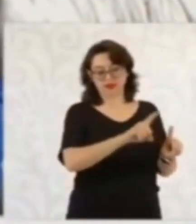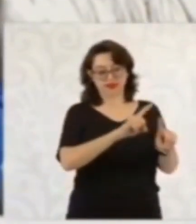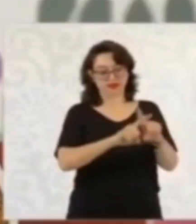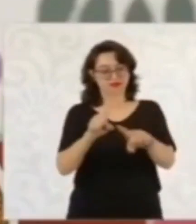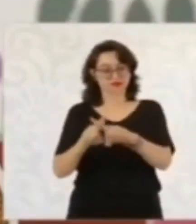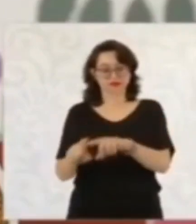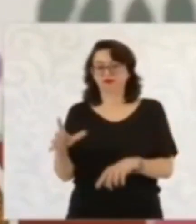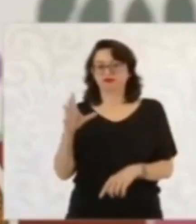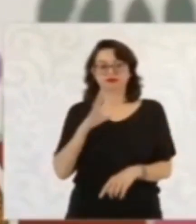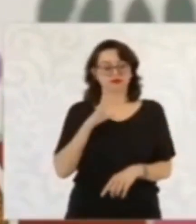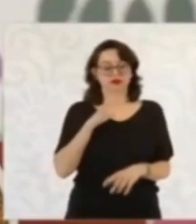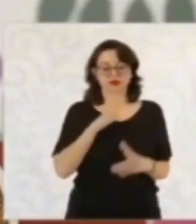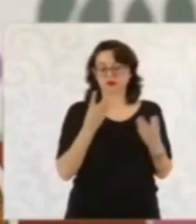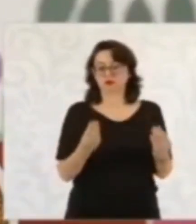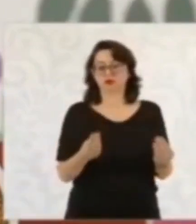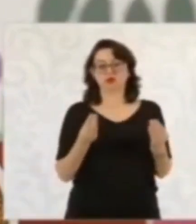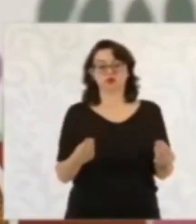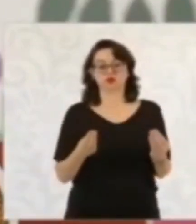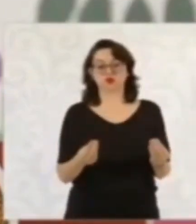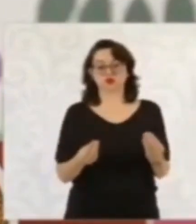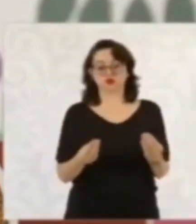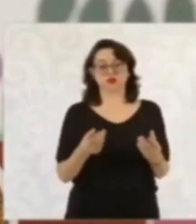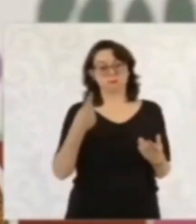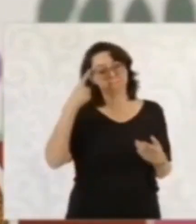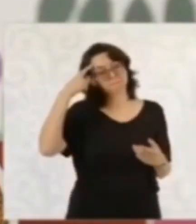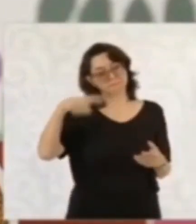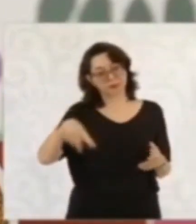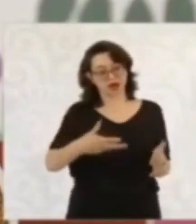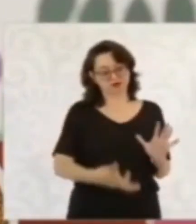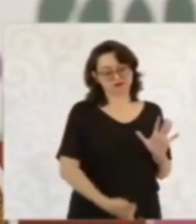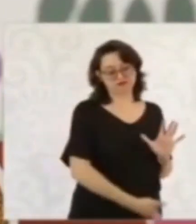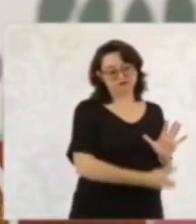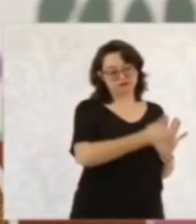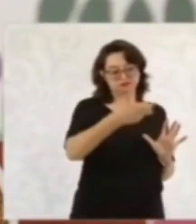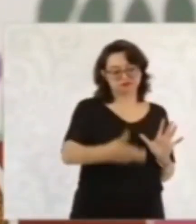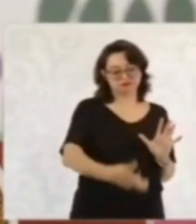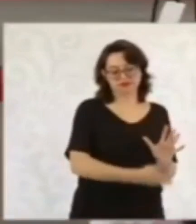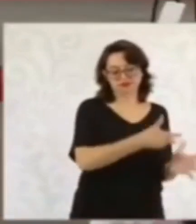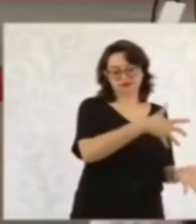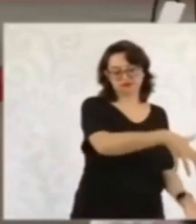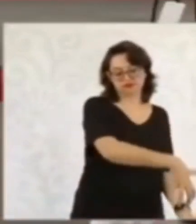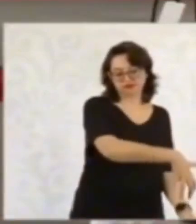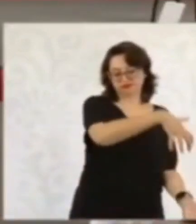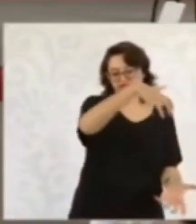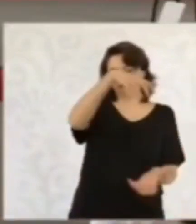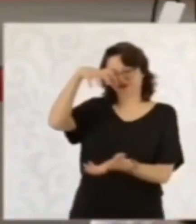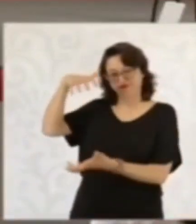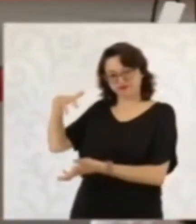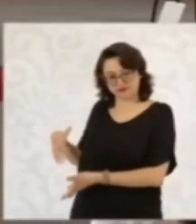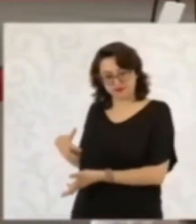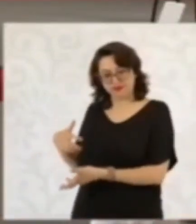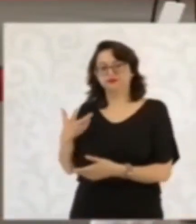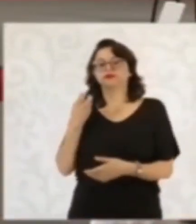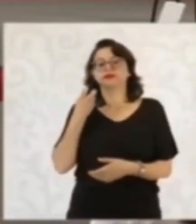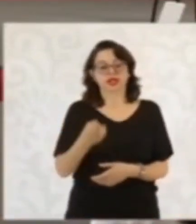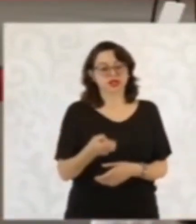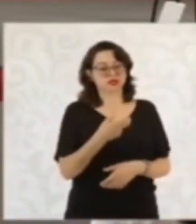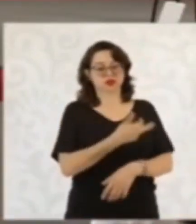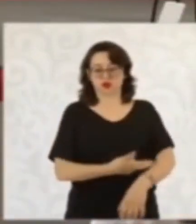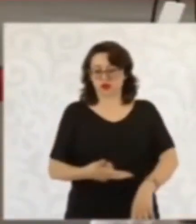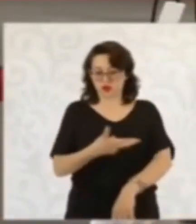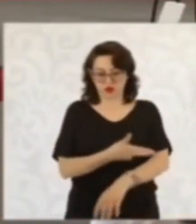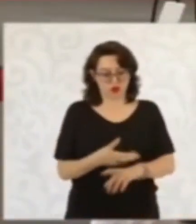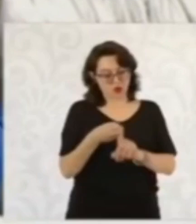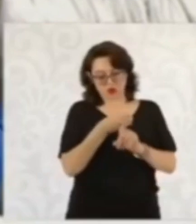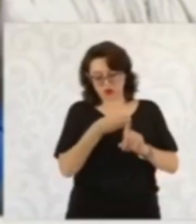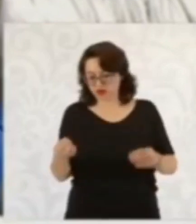plomo, hay muchos metales ahí, sí, y ponerlos en contenedores que estén aislados. Ya tenemos toda la metodología lista, ya